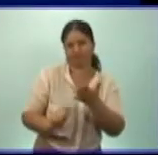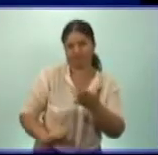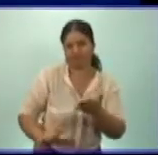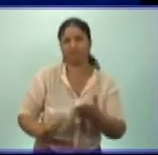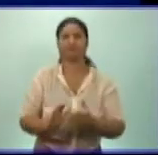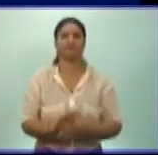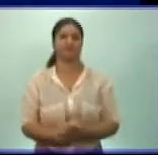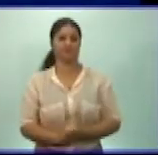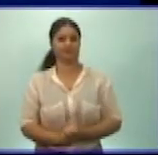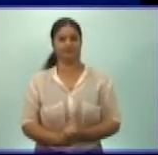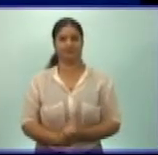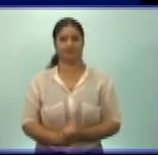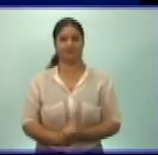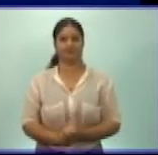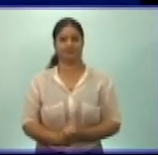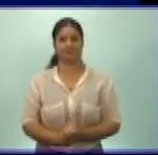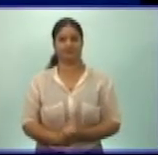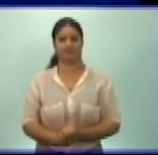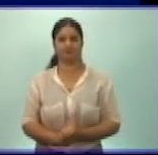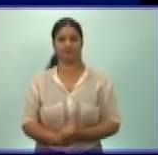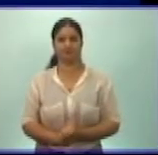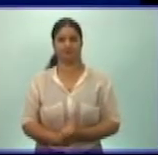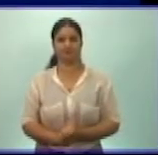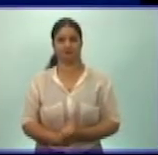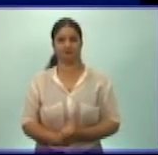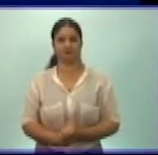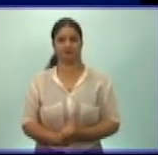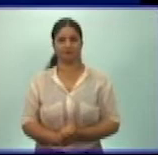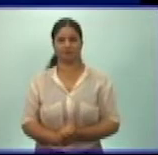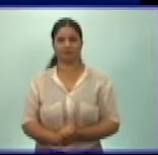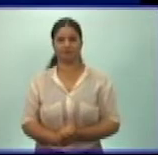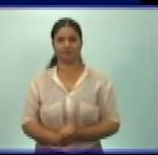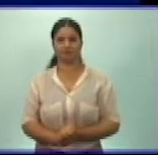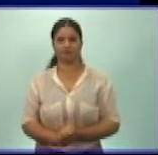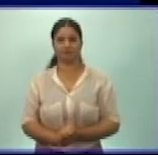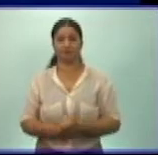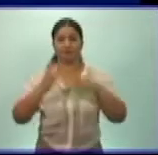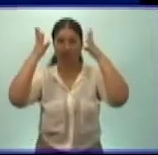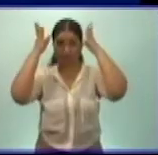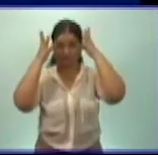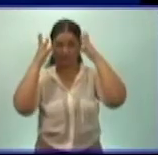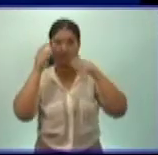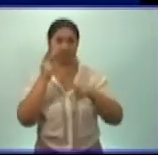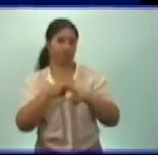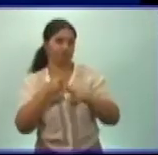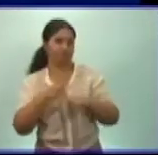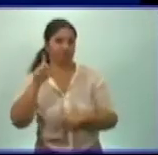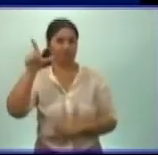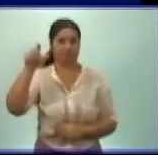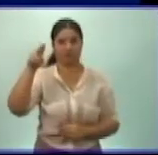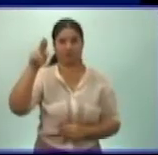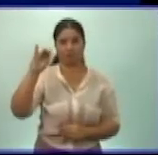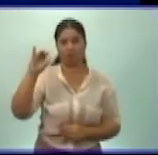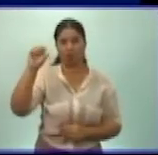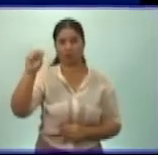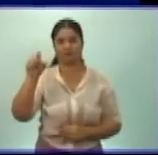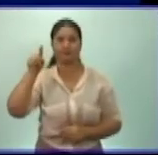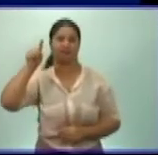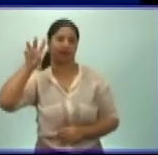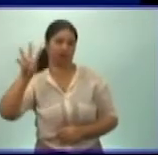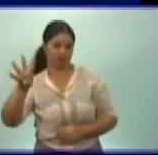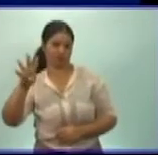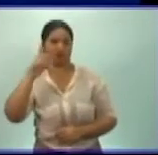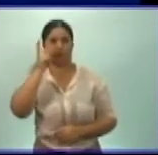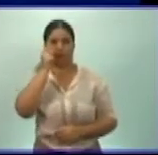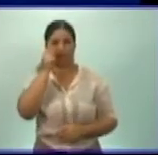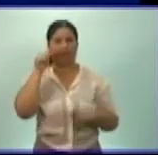XIV. Y además, se da en el último tercio del siglo XVII. Les voy a